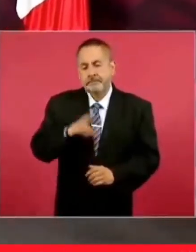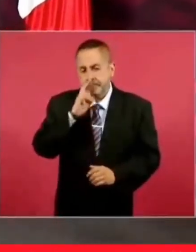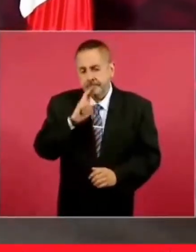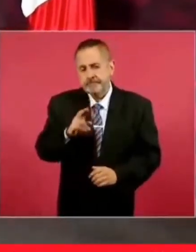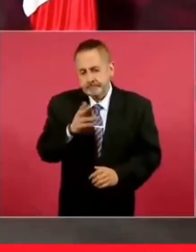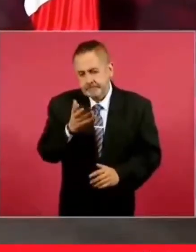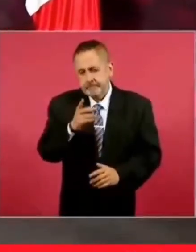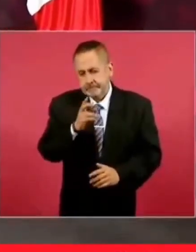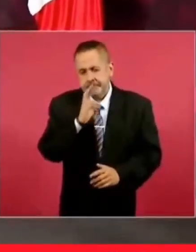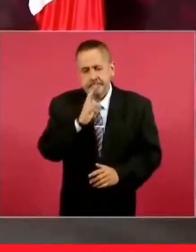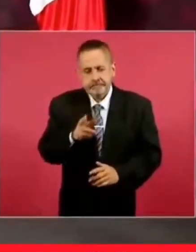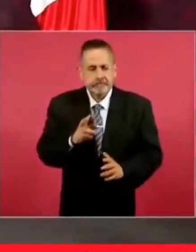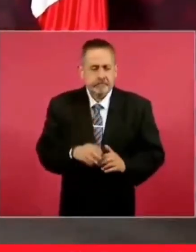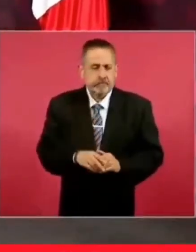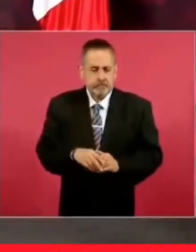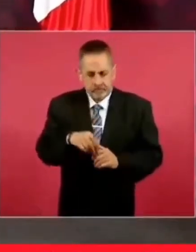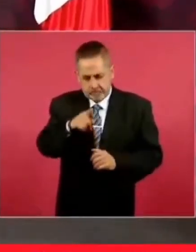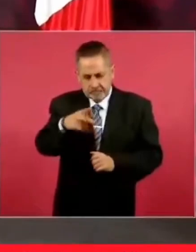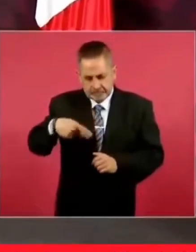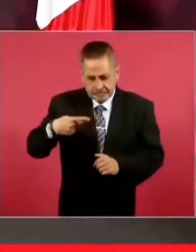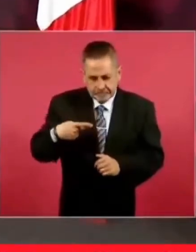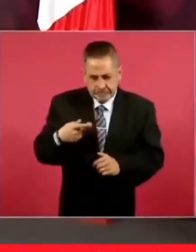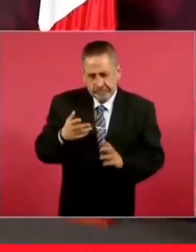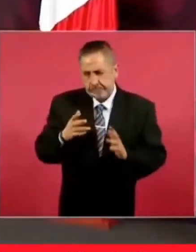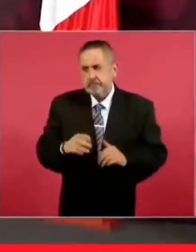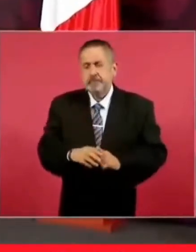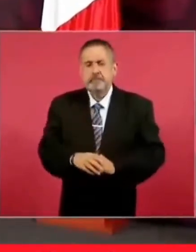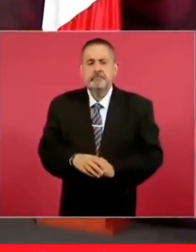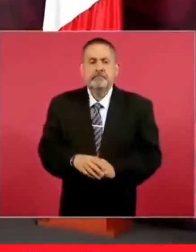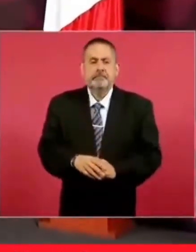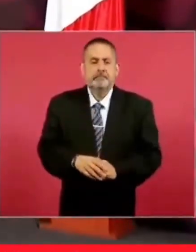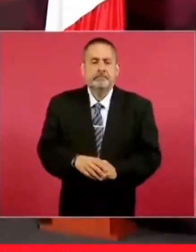respondiendo a tu pregunta,